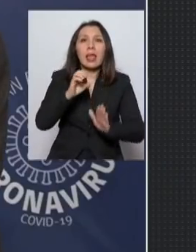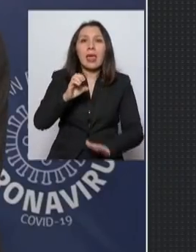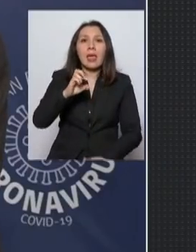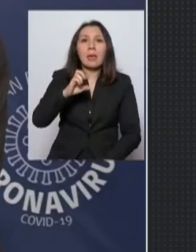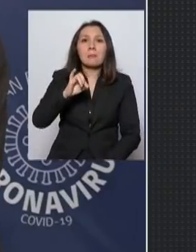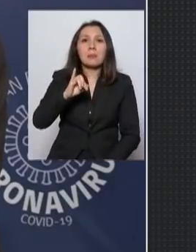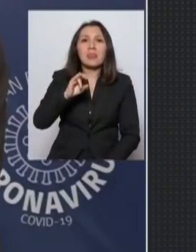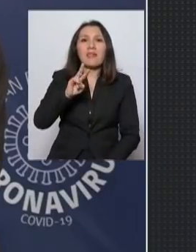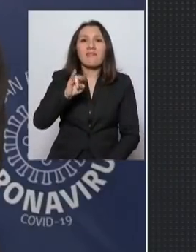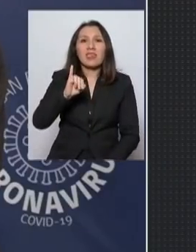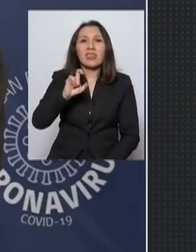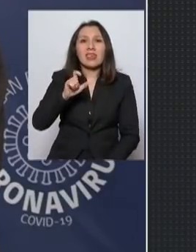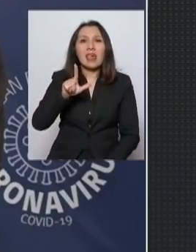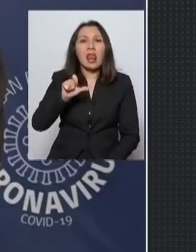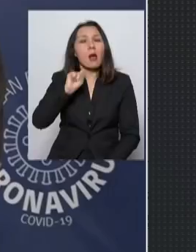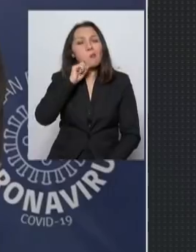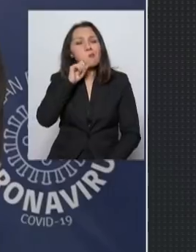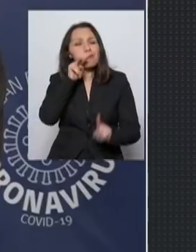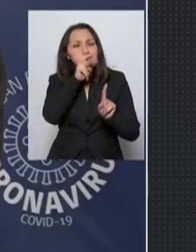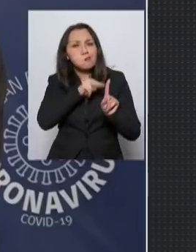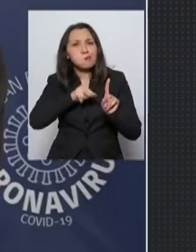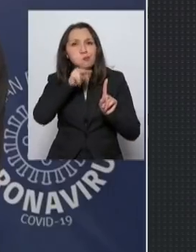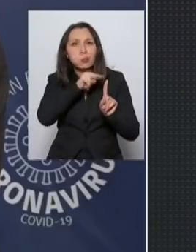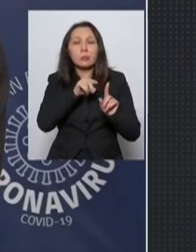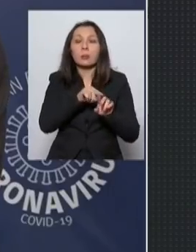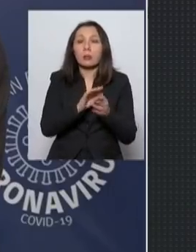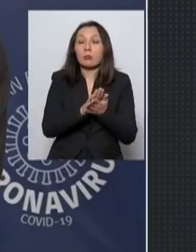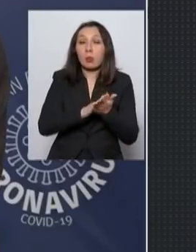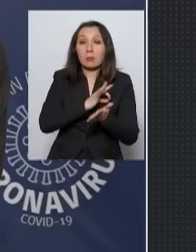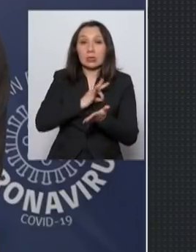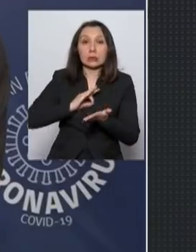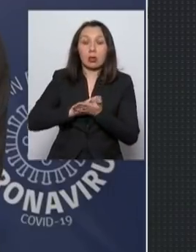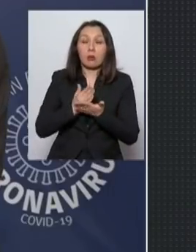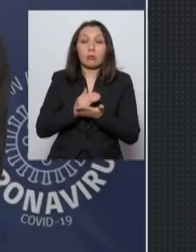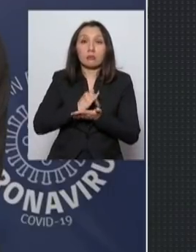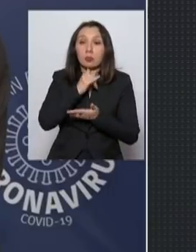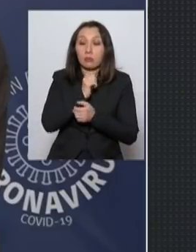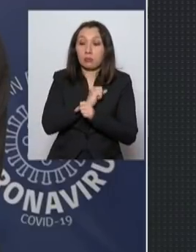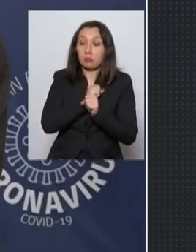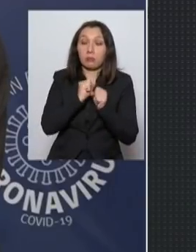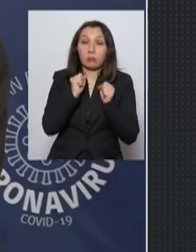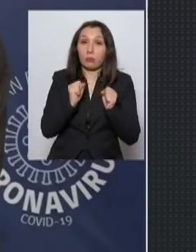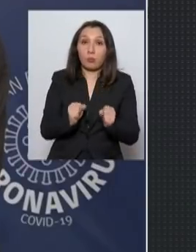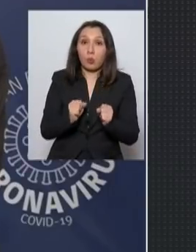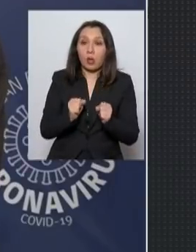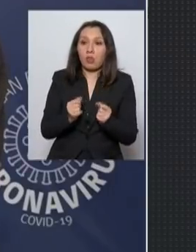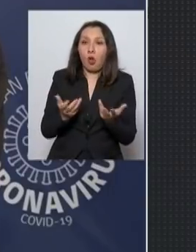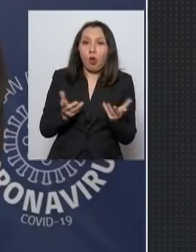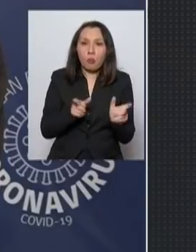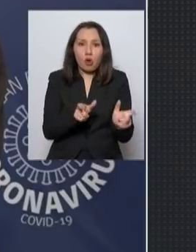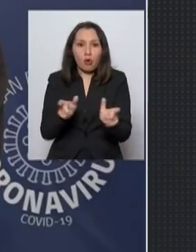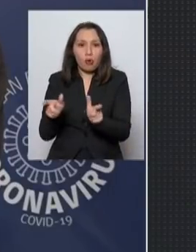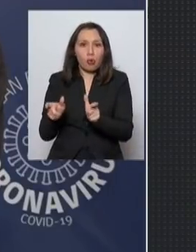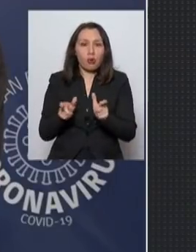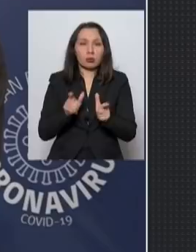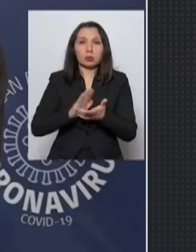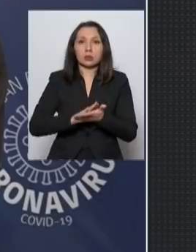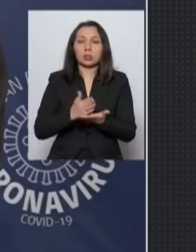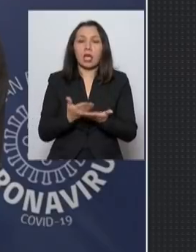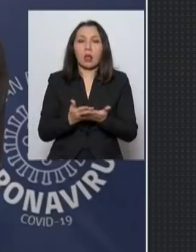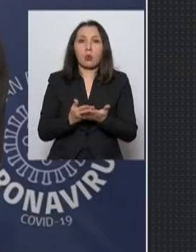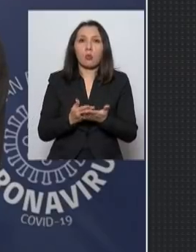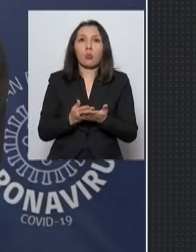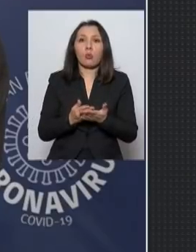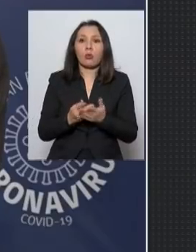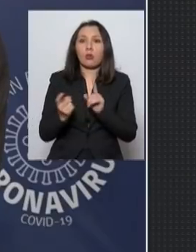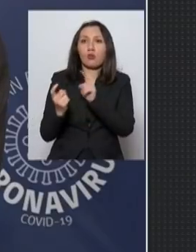Epivigila, del Ministerio de Salud, porque de lo contrario no tenemos ninguna posibilidad de administrar sanitariamente